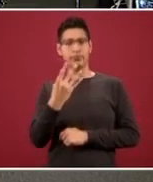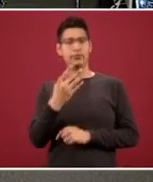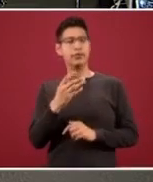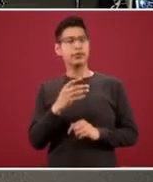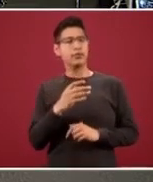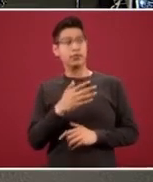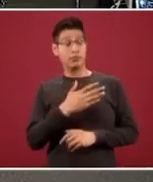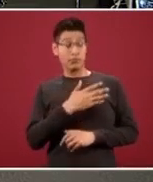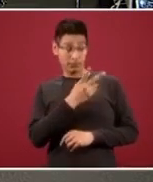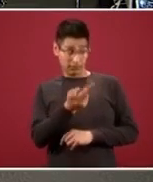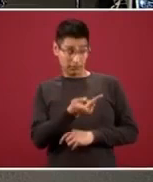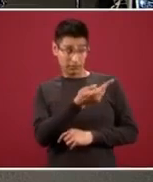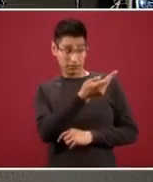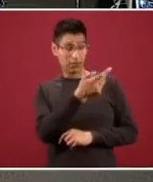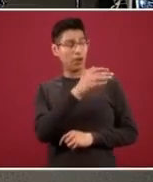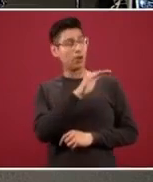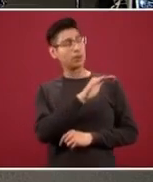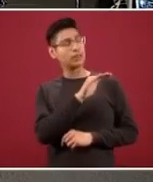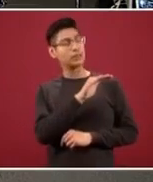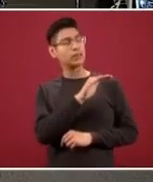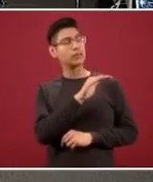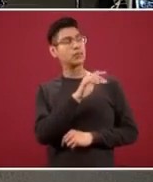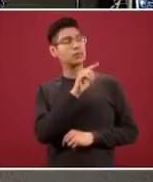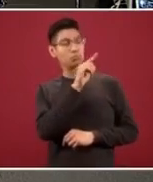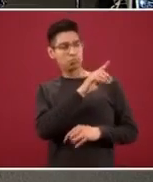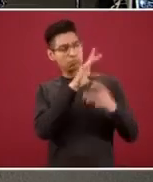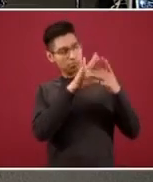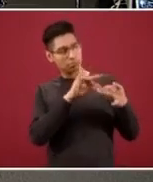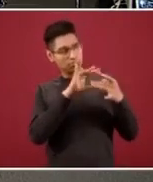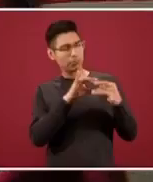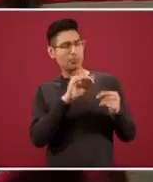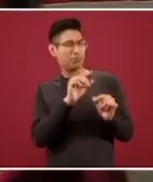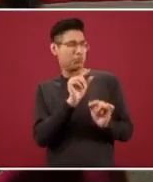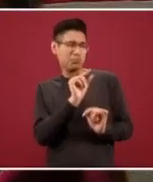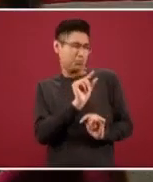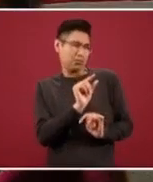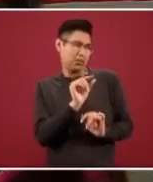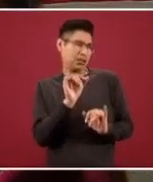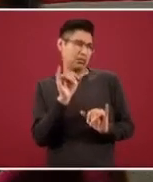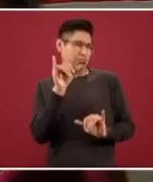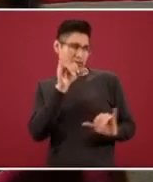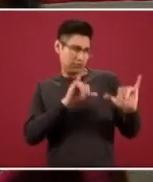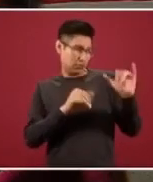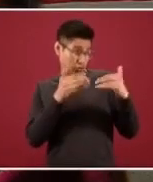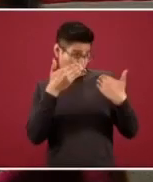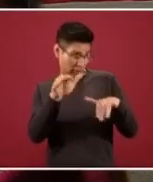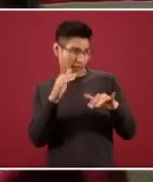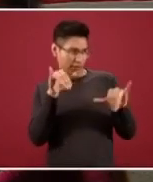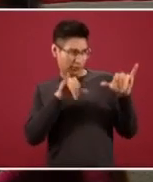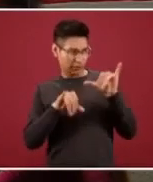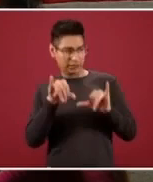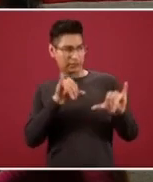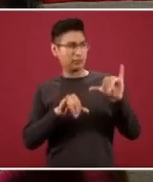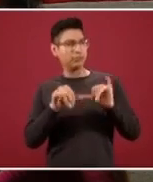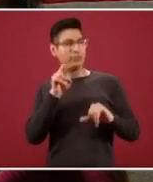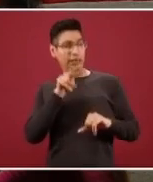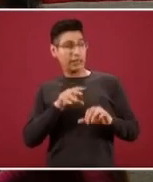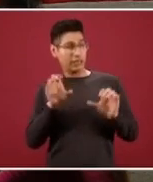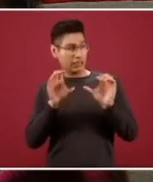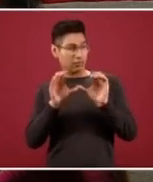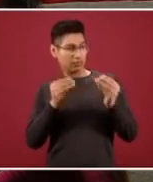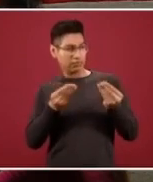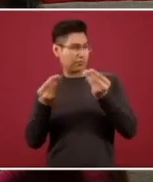tendrá, ya hablo un poco de los laboratorios que, si no bien están certificados, son los que